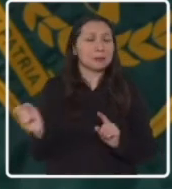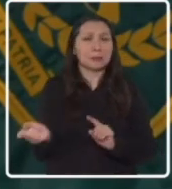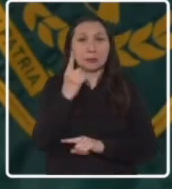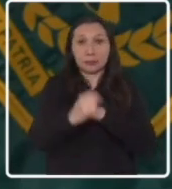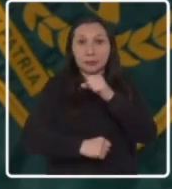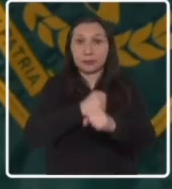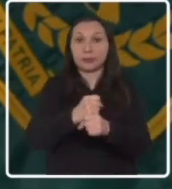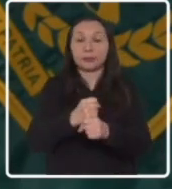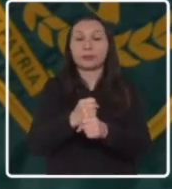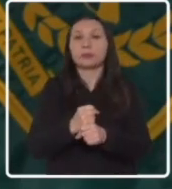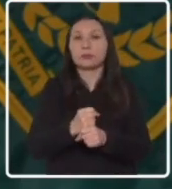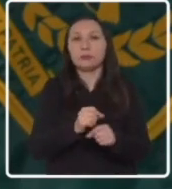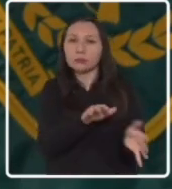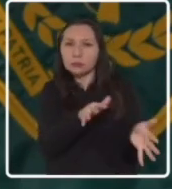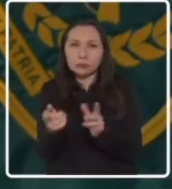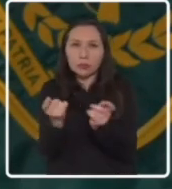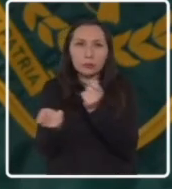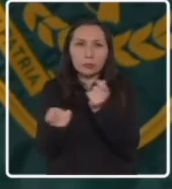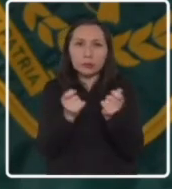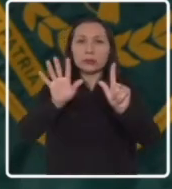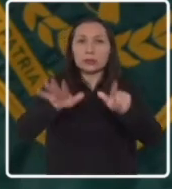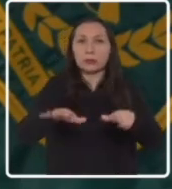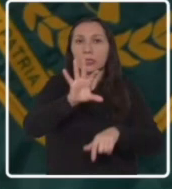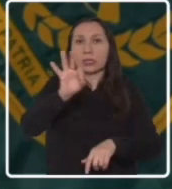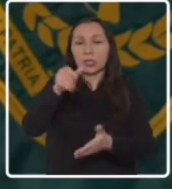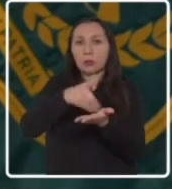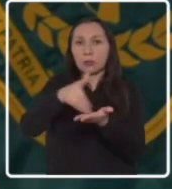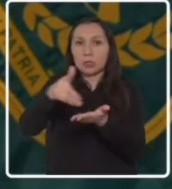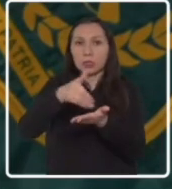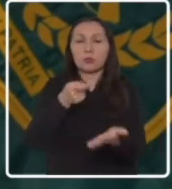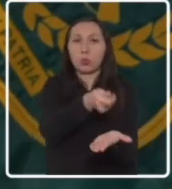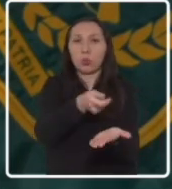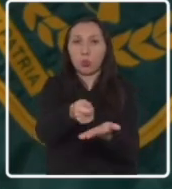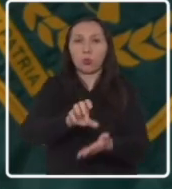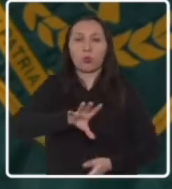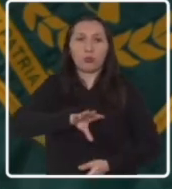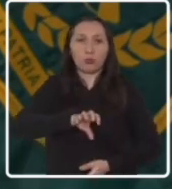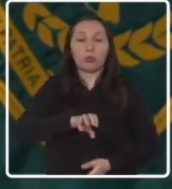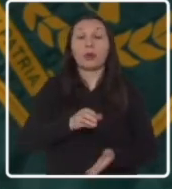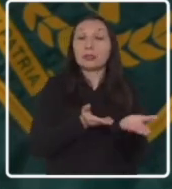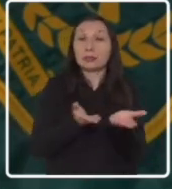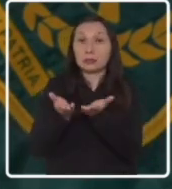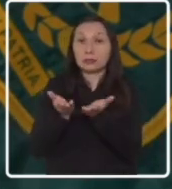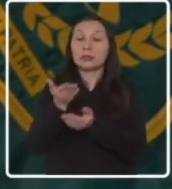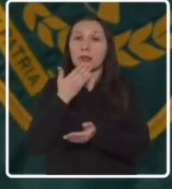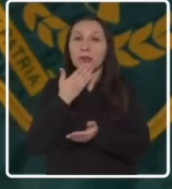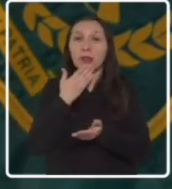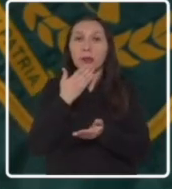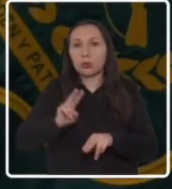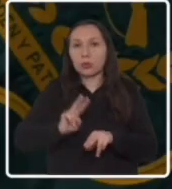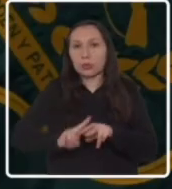año, tenemos previsto un presupuesto de 7.500 millones para estos dispositivos y para los servicios también de transmisión